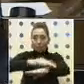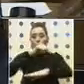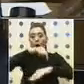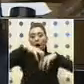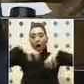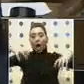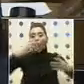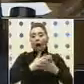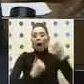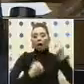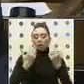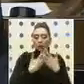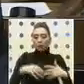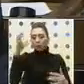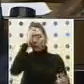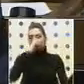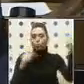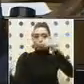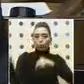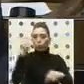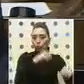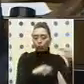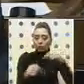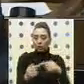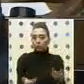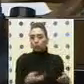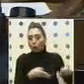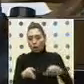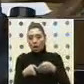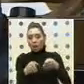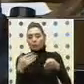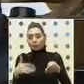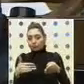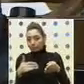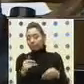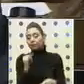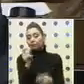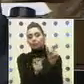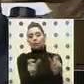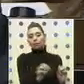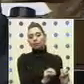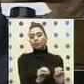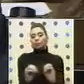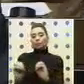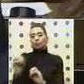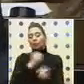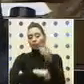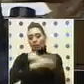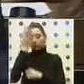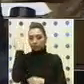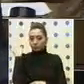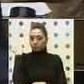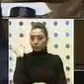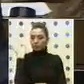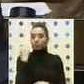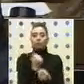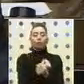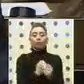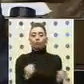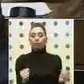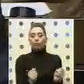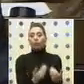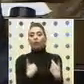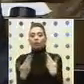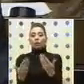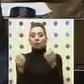productivos, que son caminos turísticos y por sobre todo a una población que está postergada desde hace muchos años en no poder tener